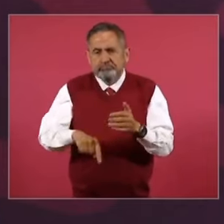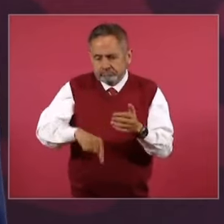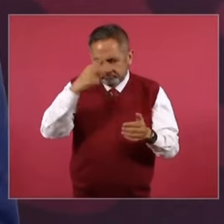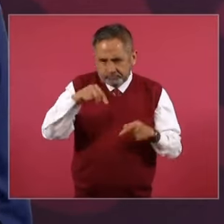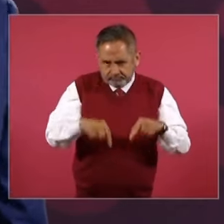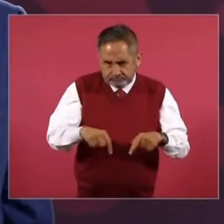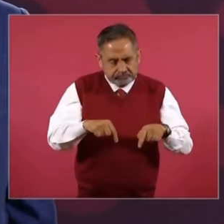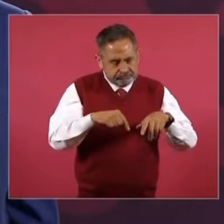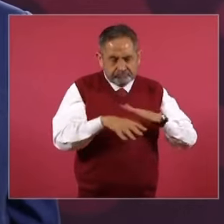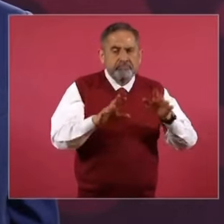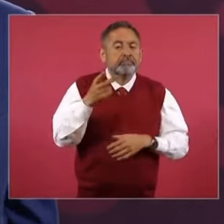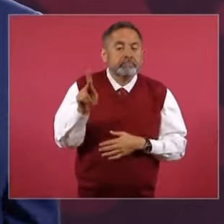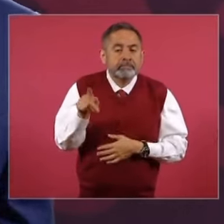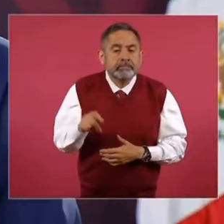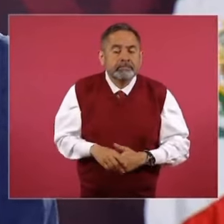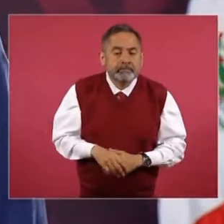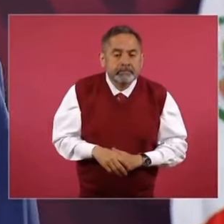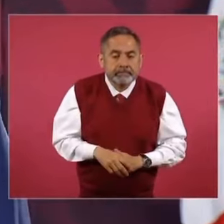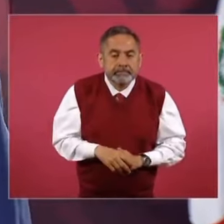Pero